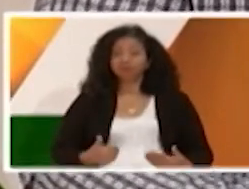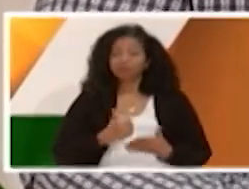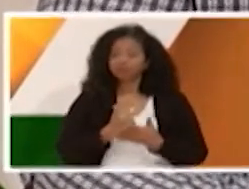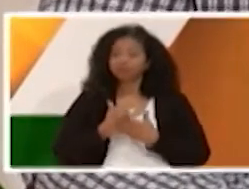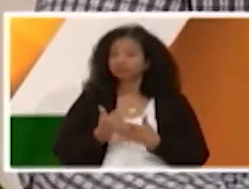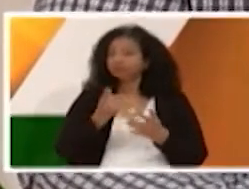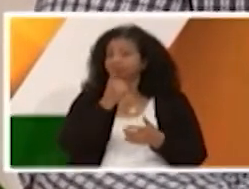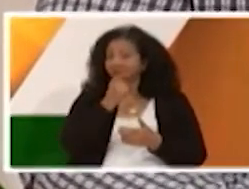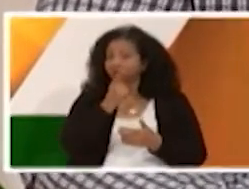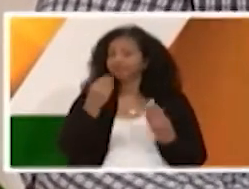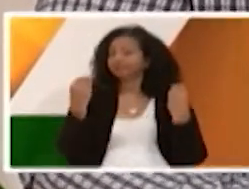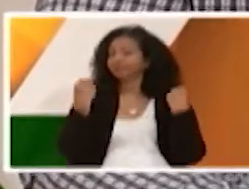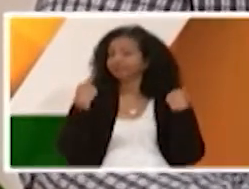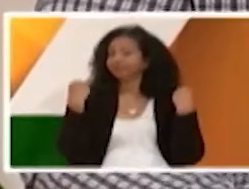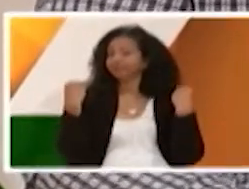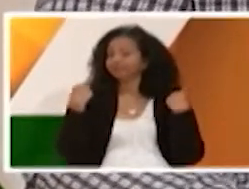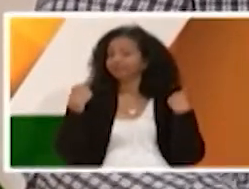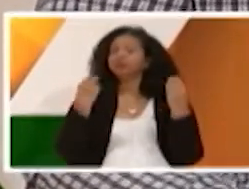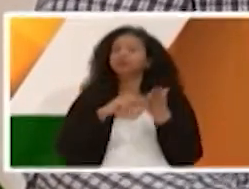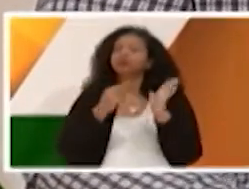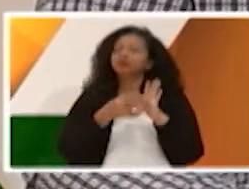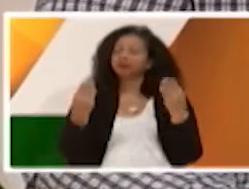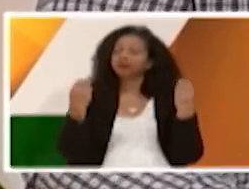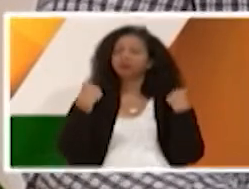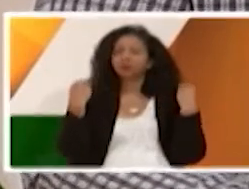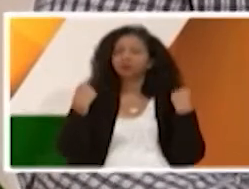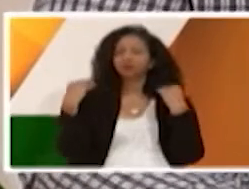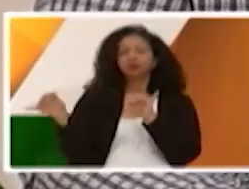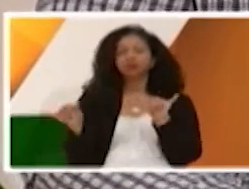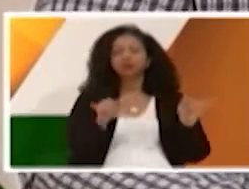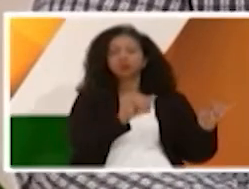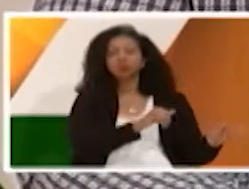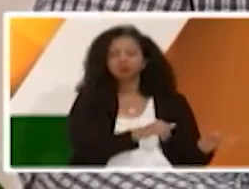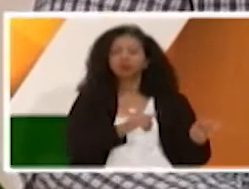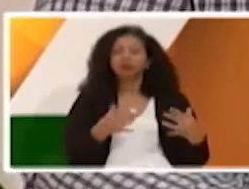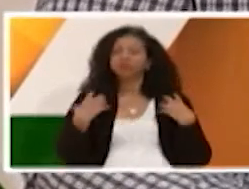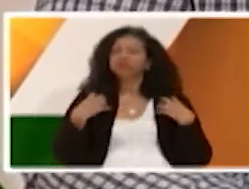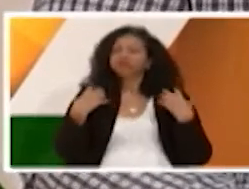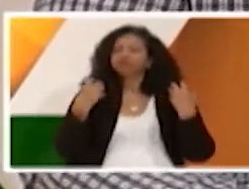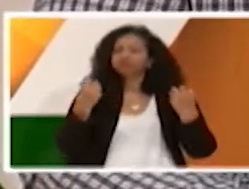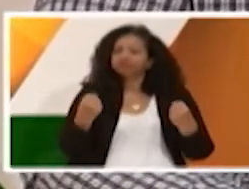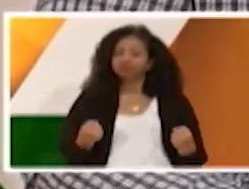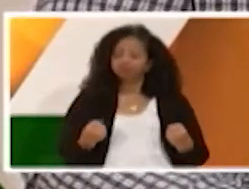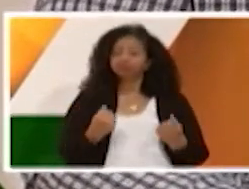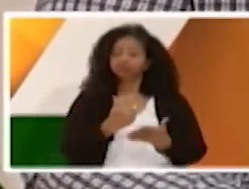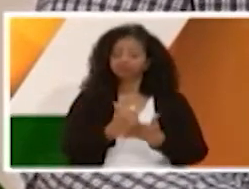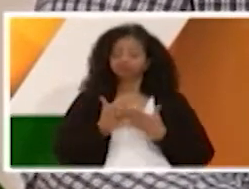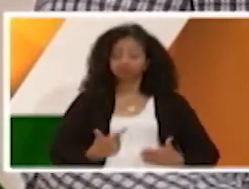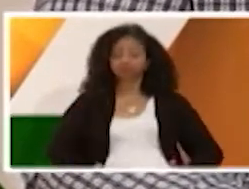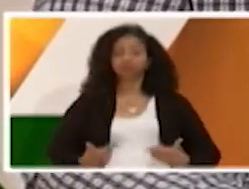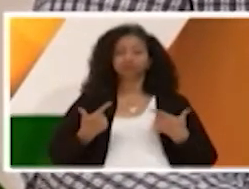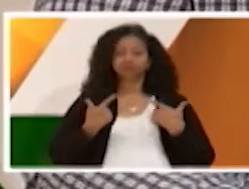el decir, o sea, que deporte es salud. Y de verdad, eso me ha ayudado bastante en lo que mi vida personal. ¿De qué